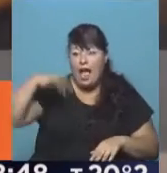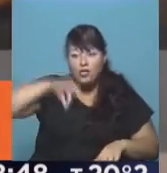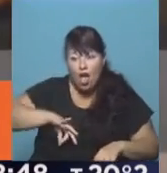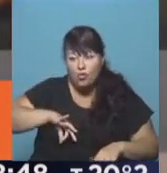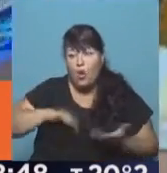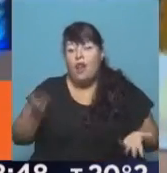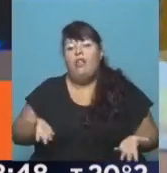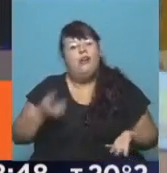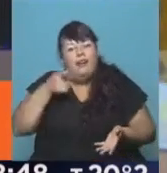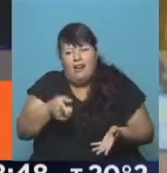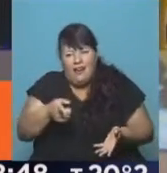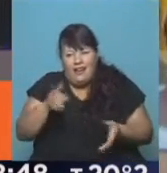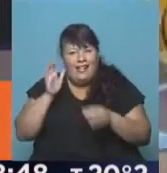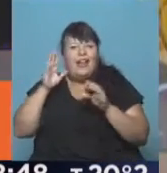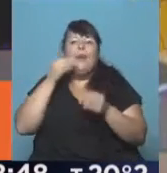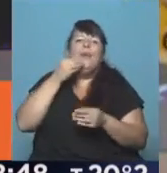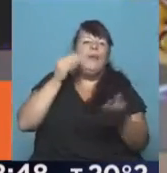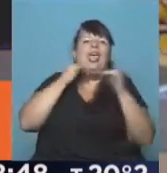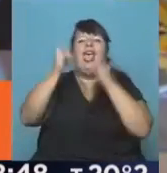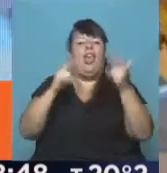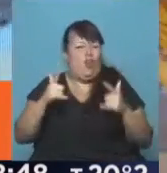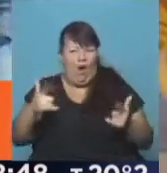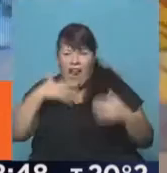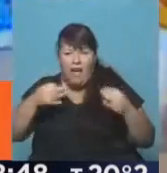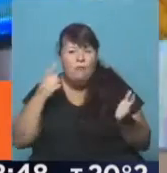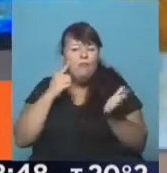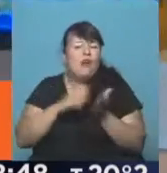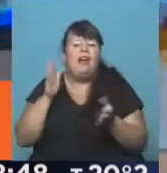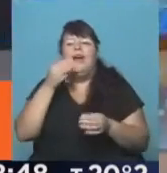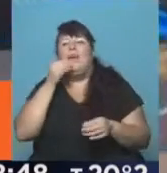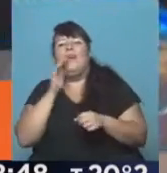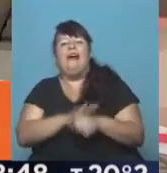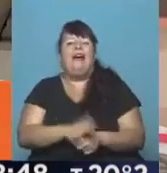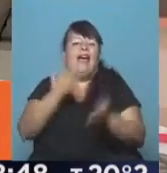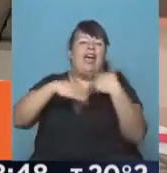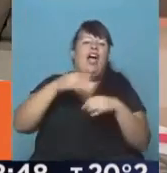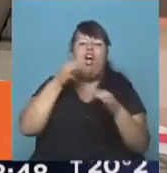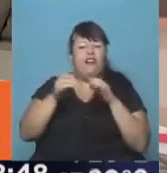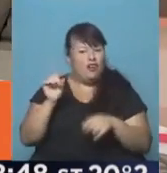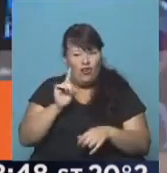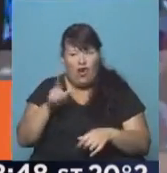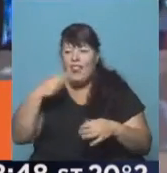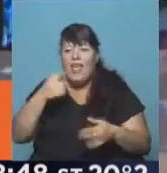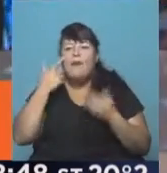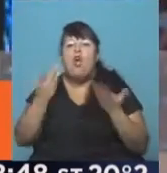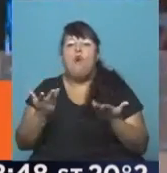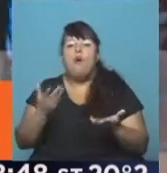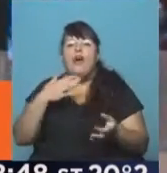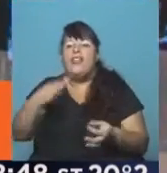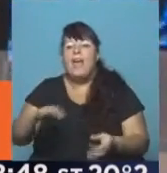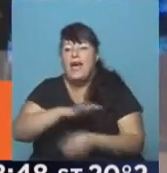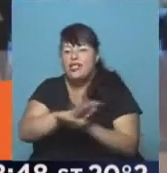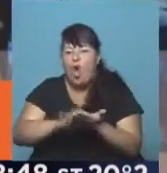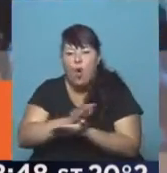a fin de mes eso no lo vas a tapar con ningún relato eso no lo vas a tapar con ningún simulacro de diálogo eso lo tienes que tapar en la tenés que